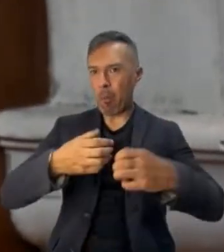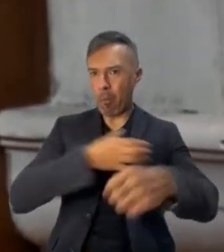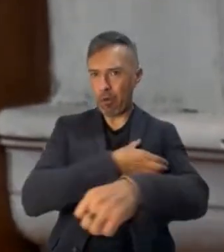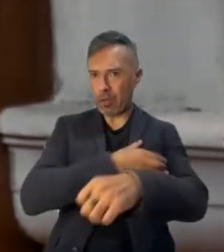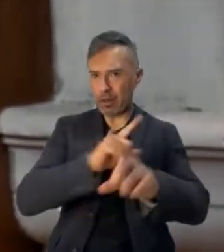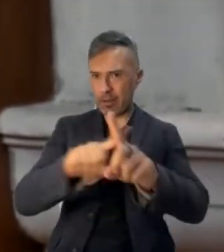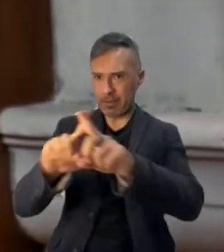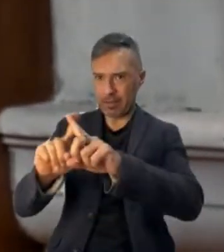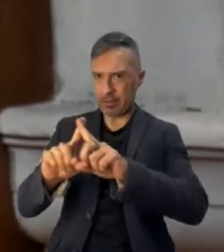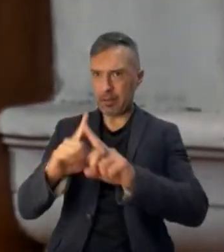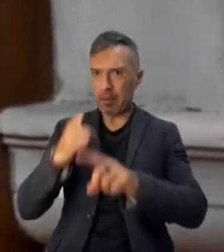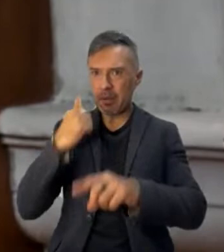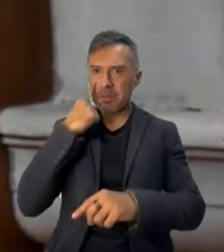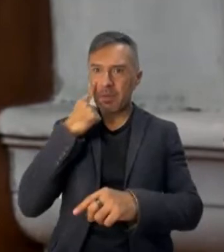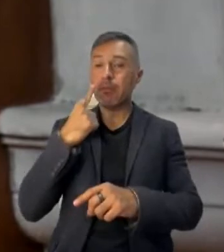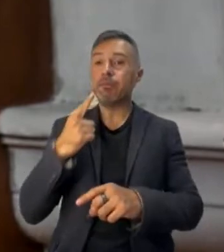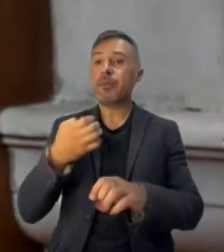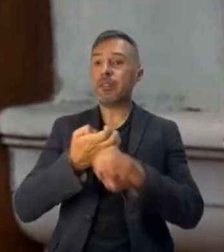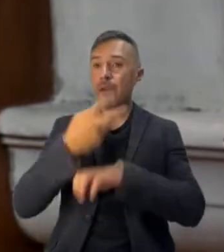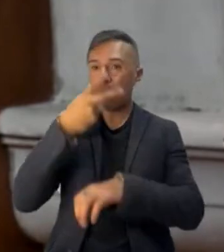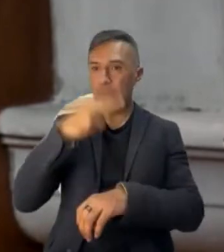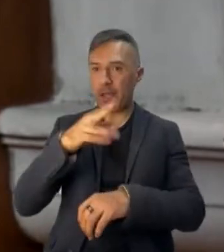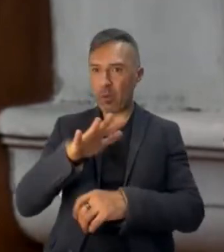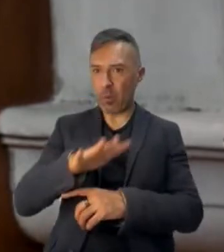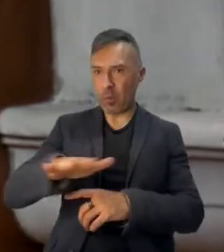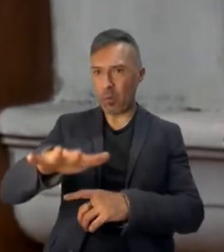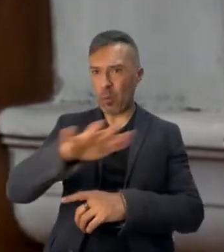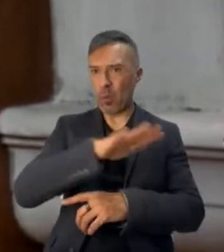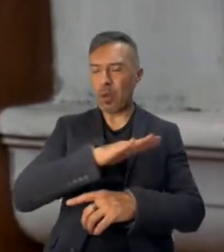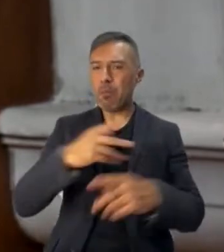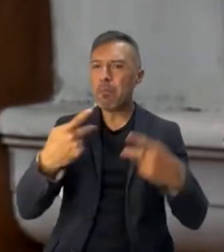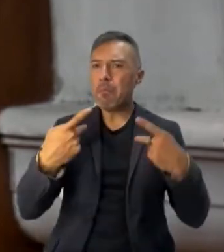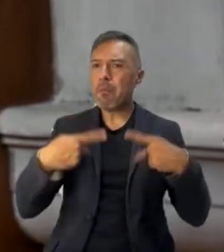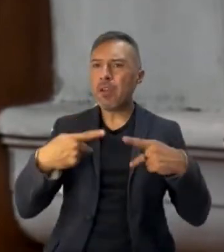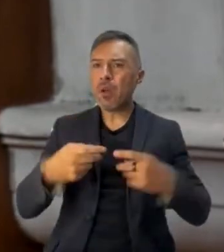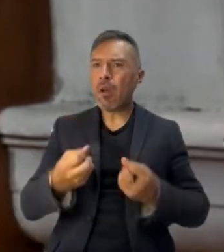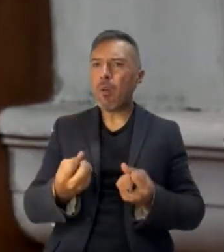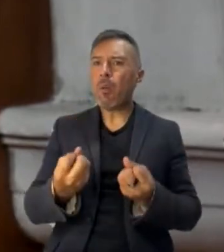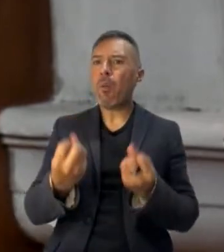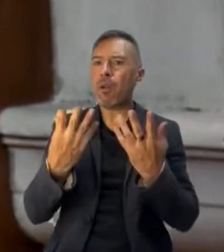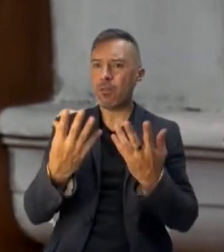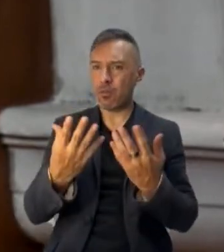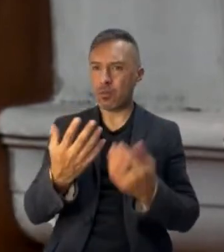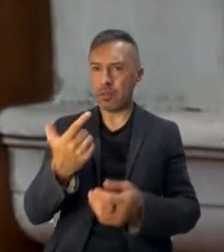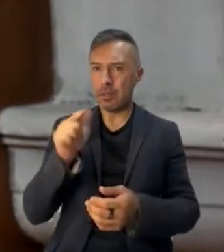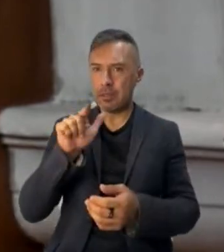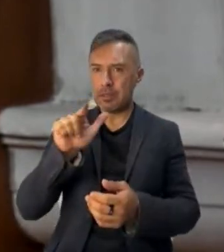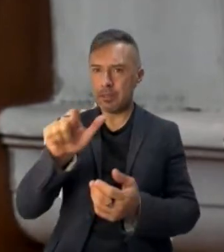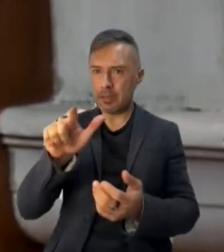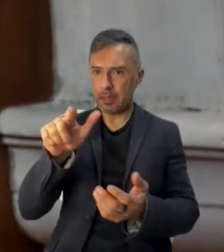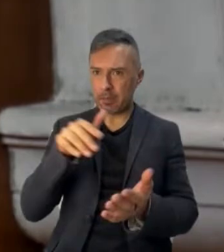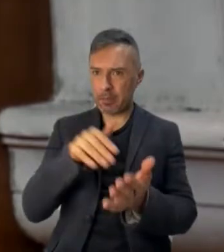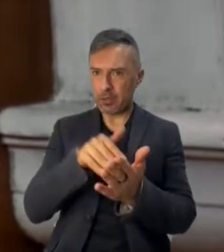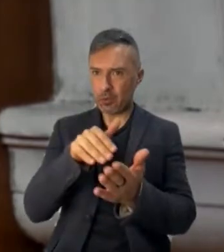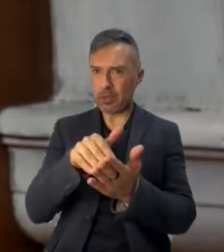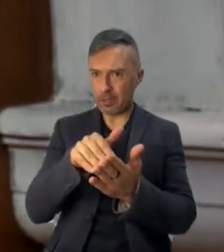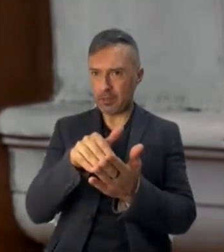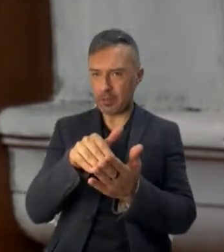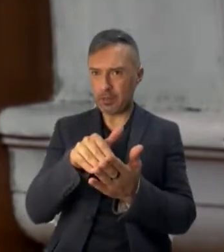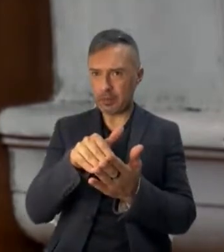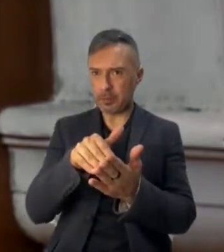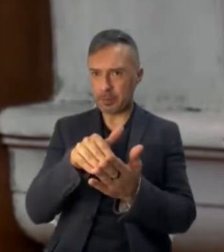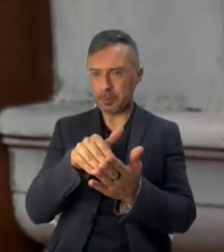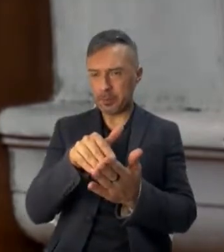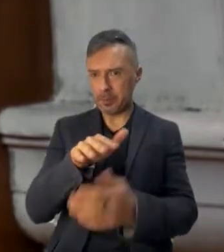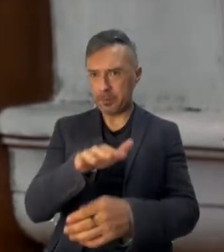personas en el Estado de México, y saber si se sienten